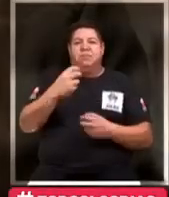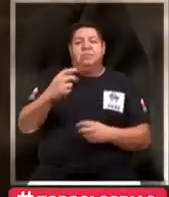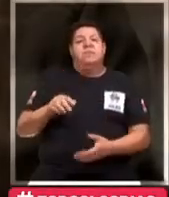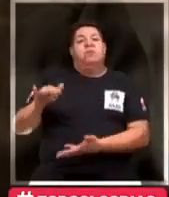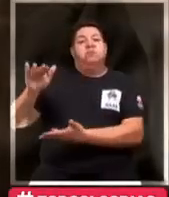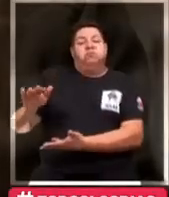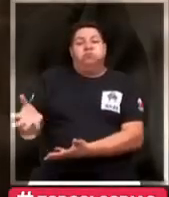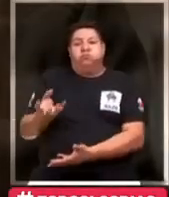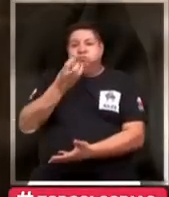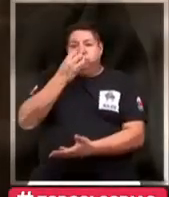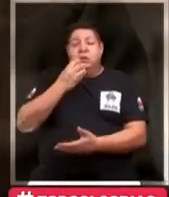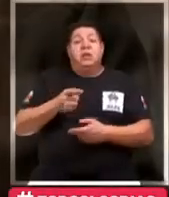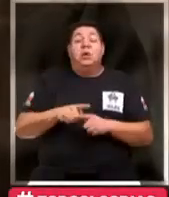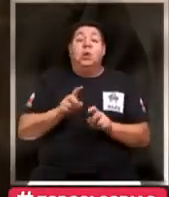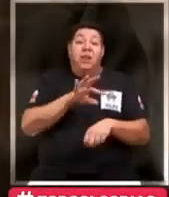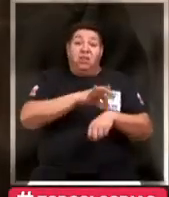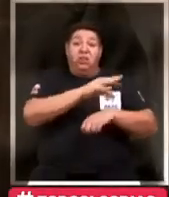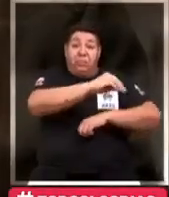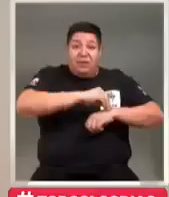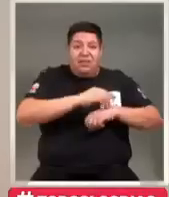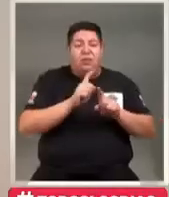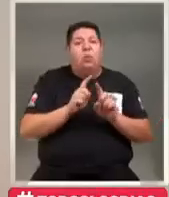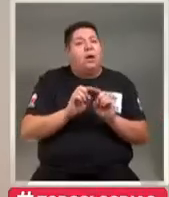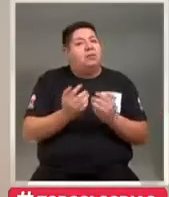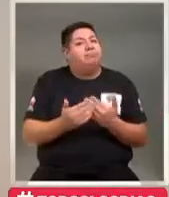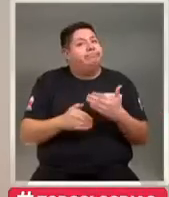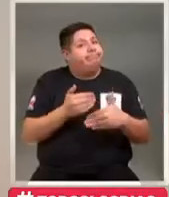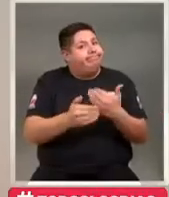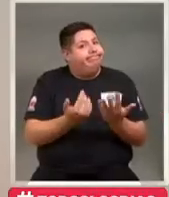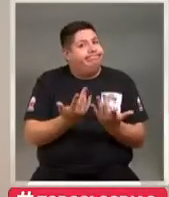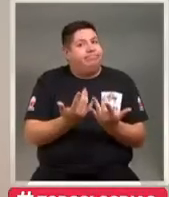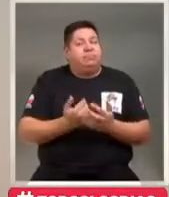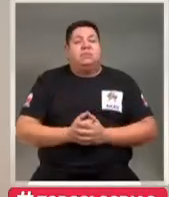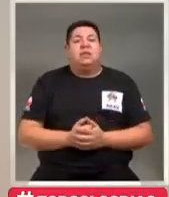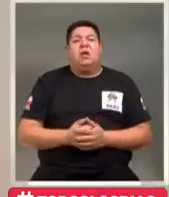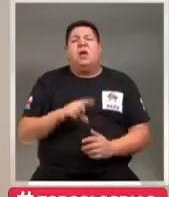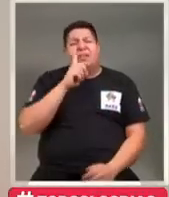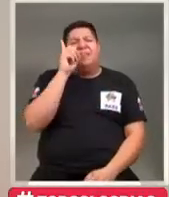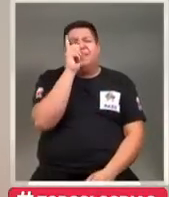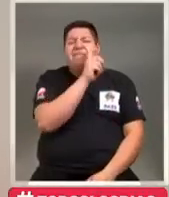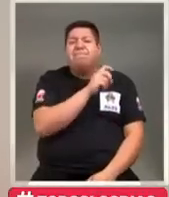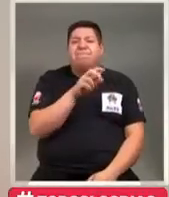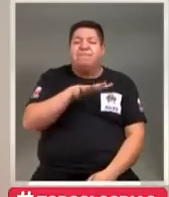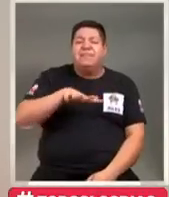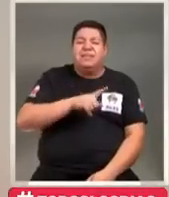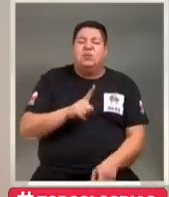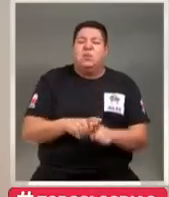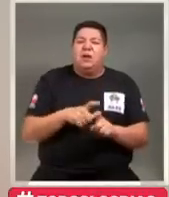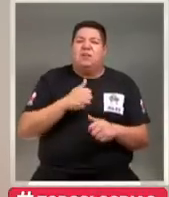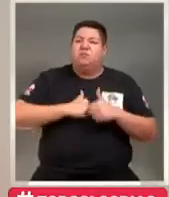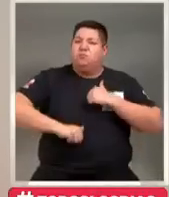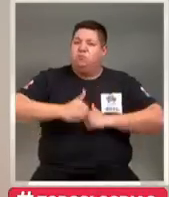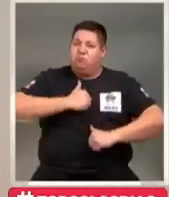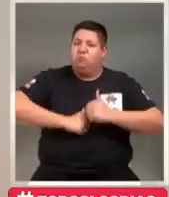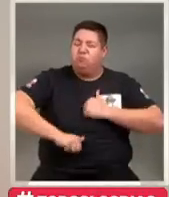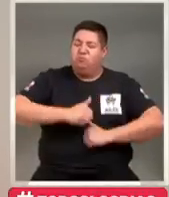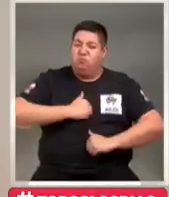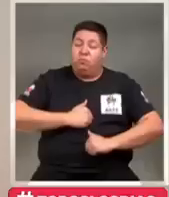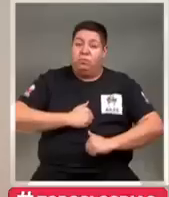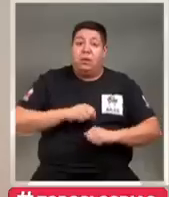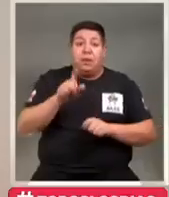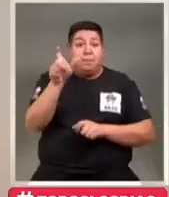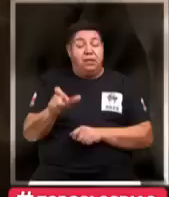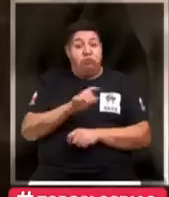decía que teníamos que estar preparados para todo. Fueron momentos difíciles, muy, muy duros. Y cuando